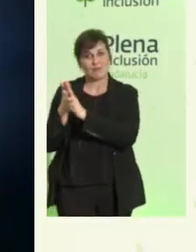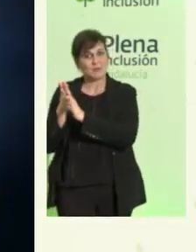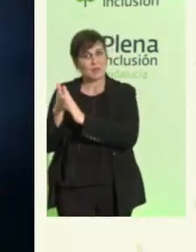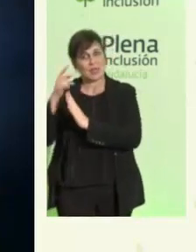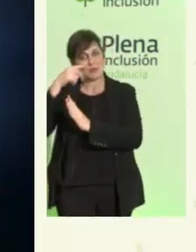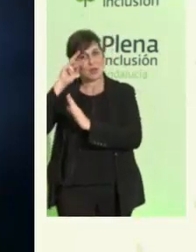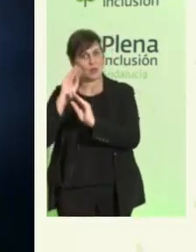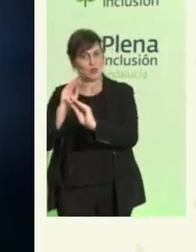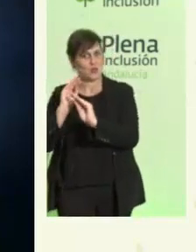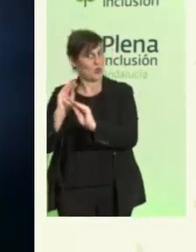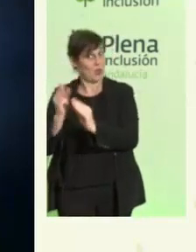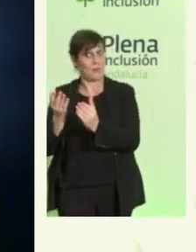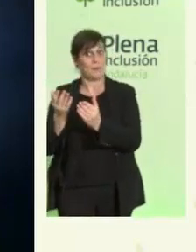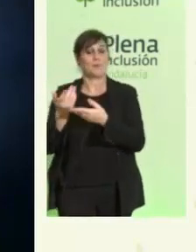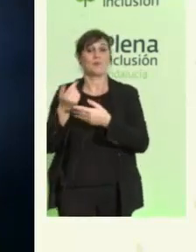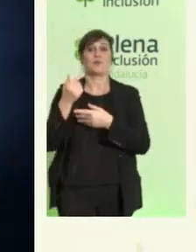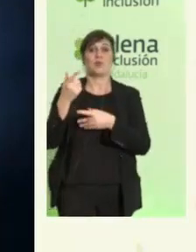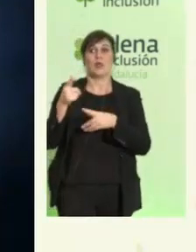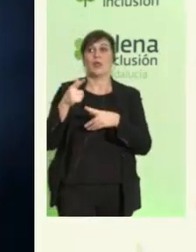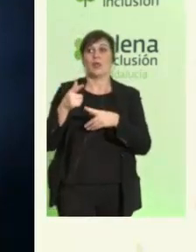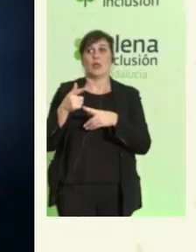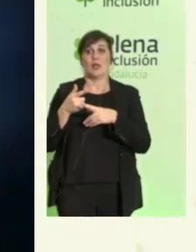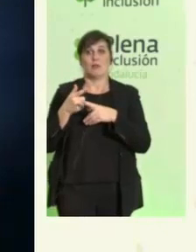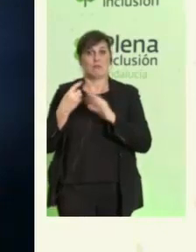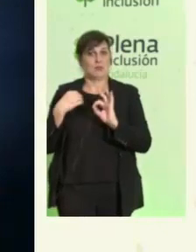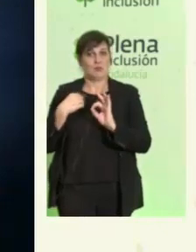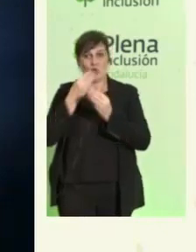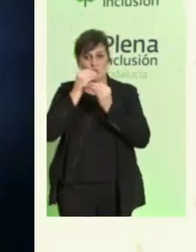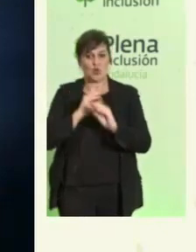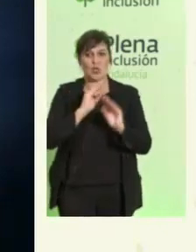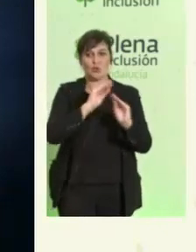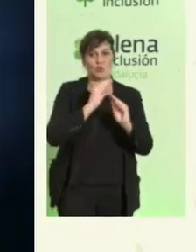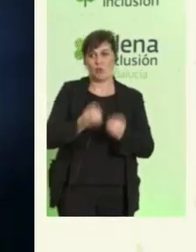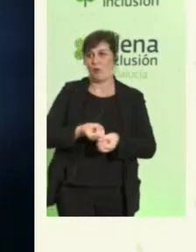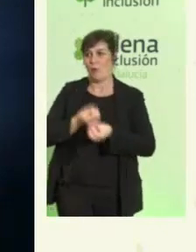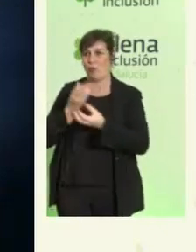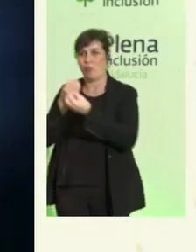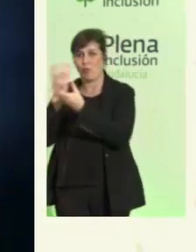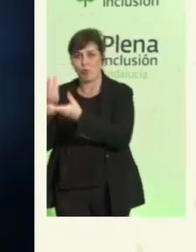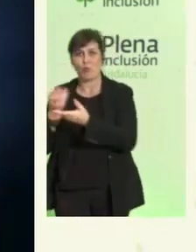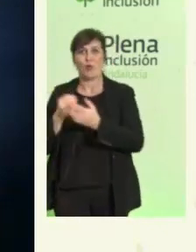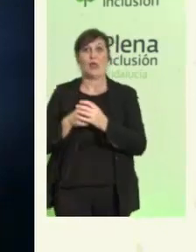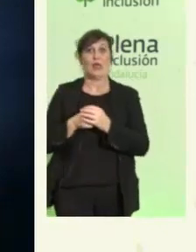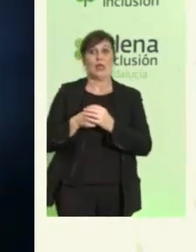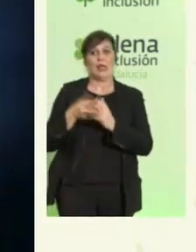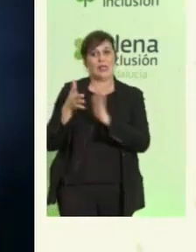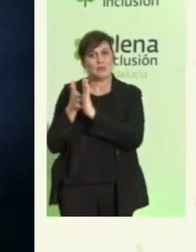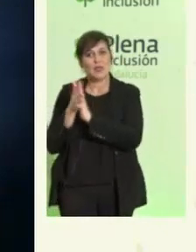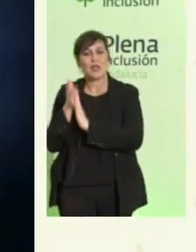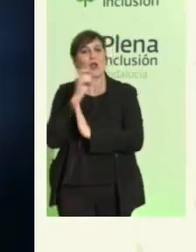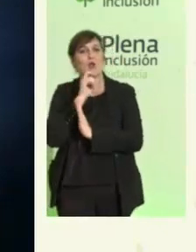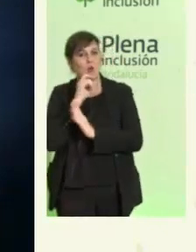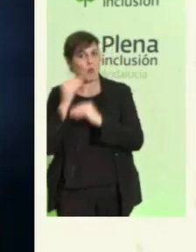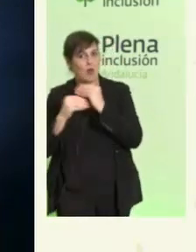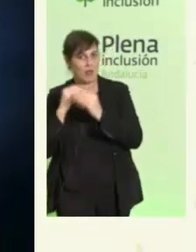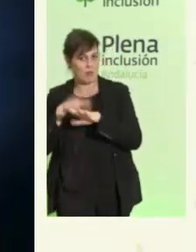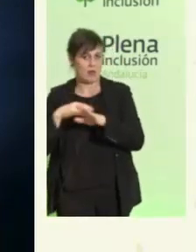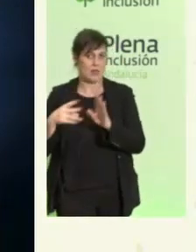pagado, que él compartía sus historias y les ayudaba a salir de las instituciones e instalarse en la comunidad.